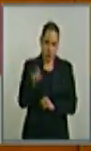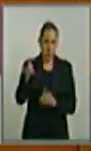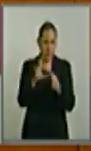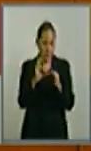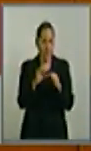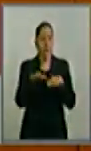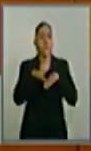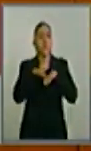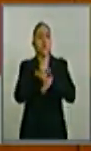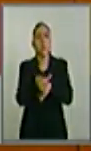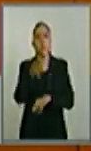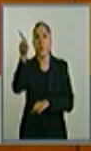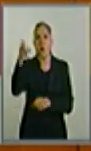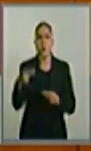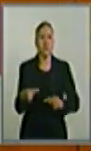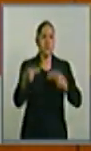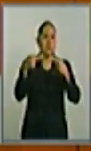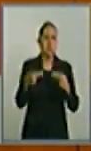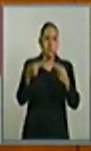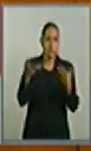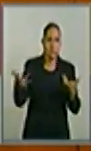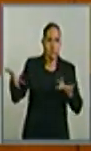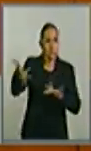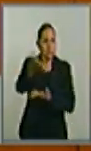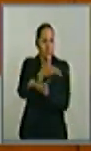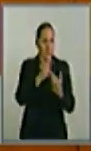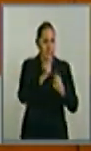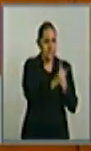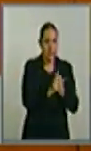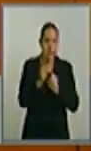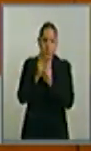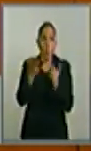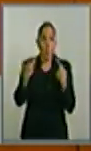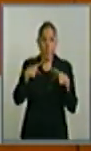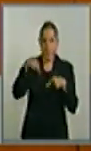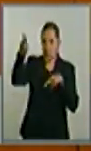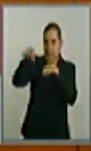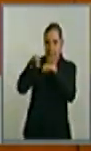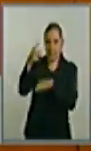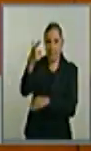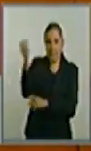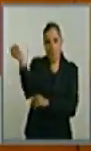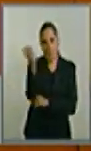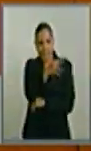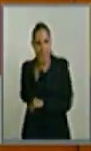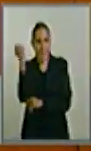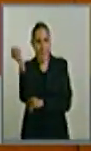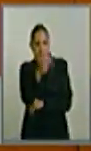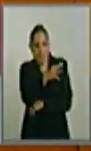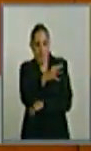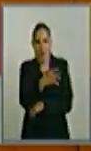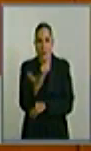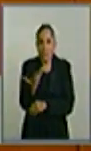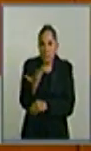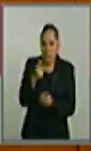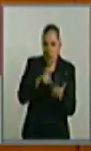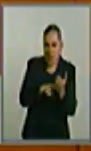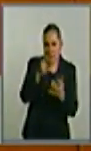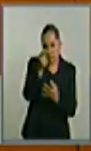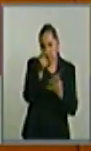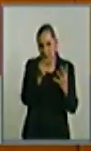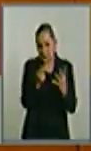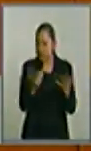ambos países y el dinero que manda de un lugar a otro los trabajadores. Creemos que esta acción debe